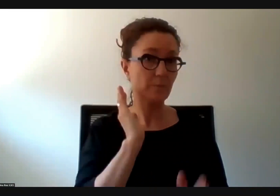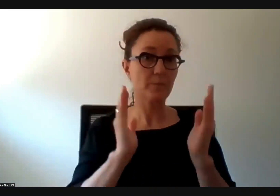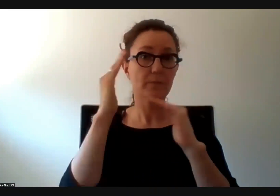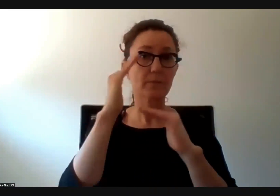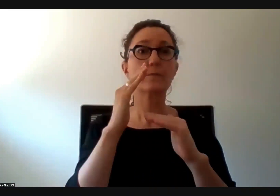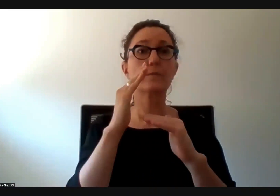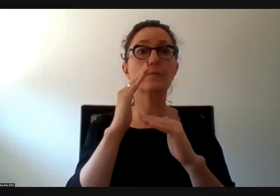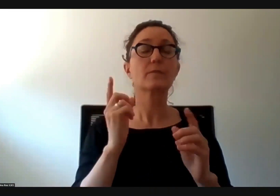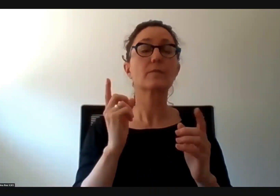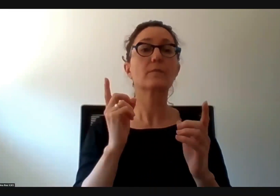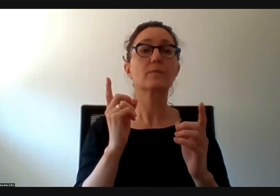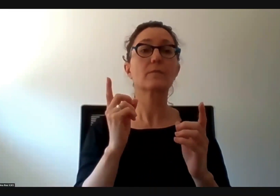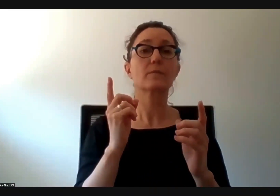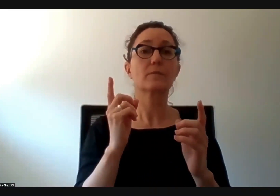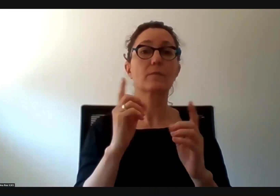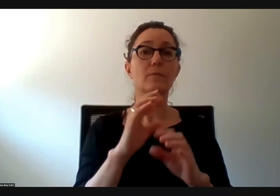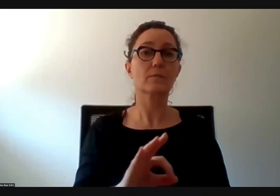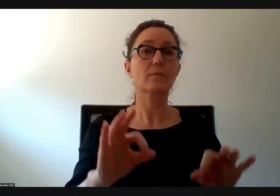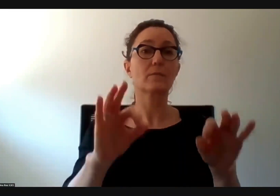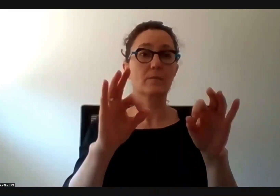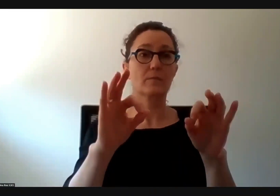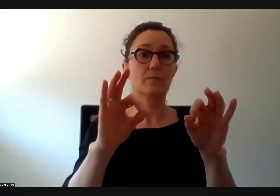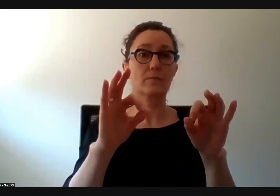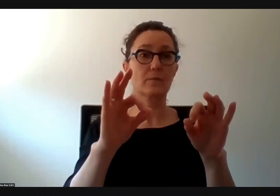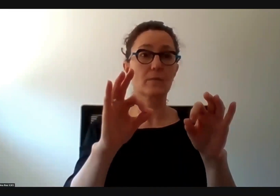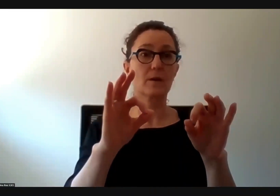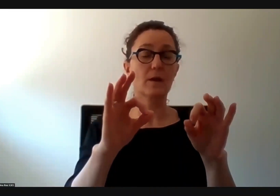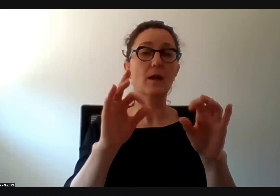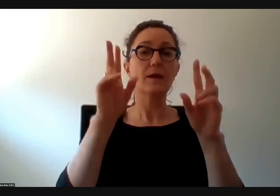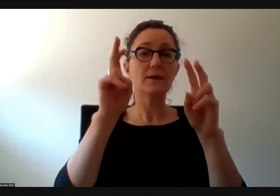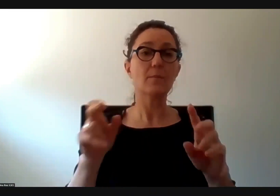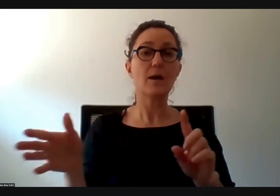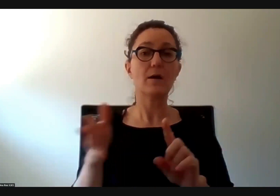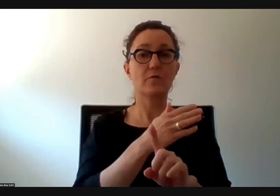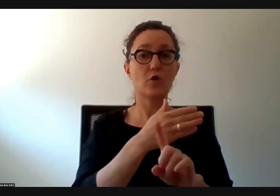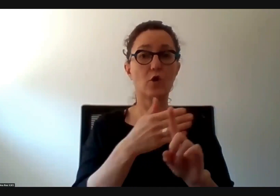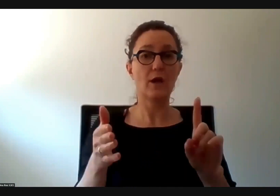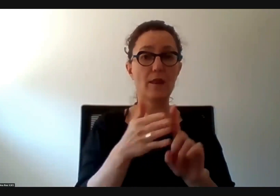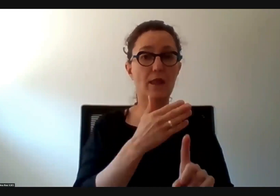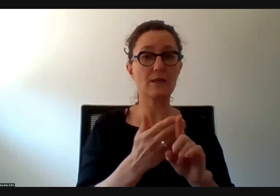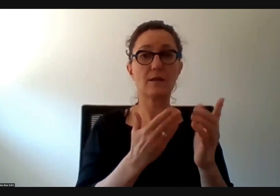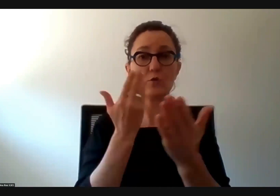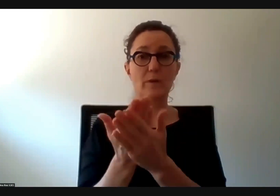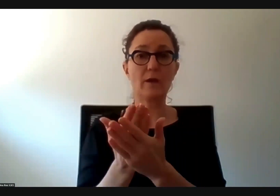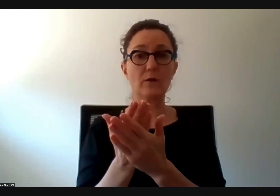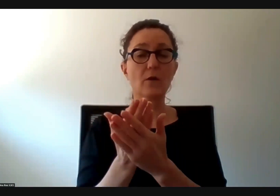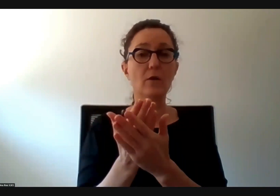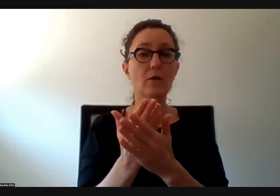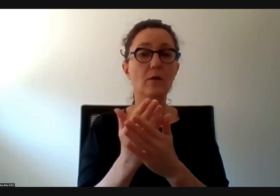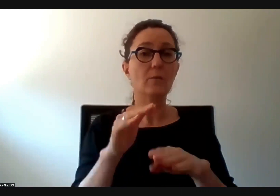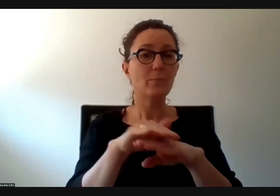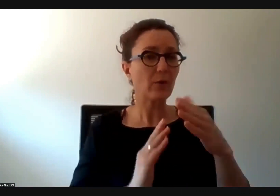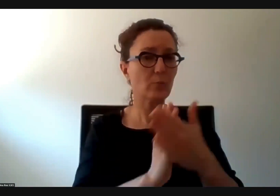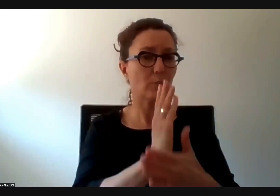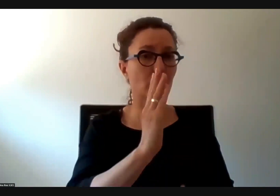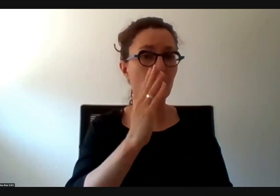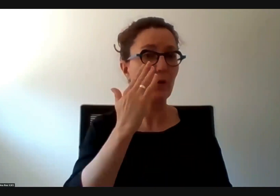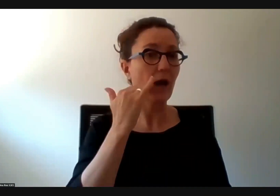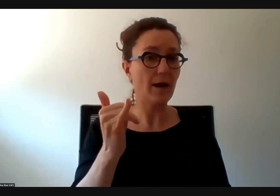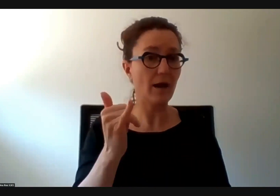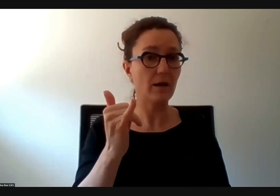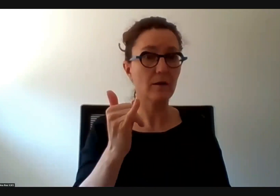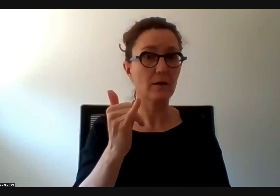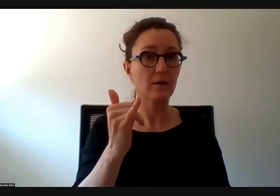especializada en el tema de violencia, se ponga en marcha. Y para eso necesitamos... Perdón, Ana,